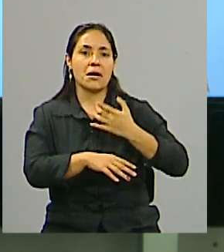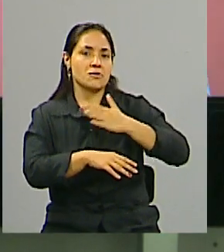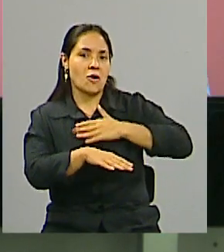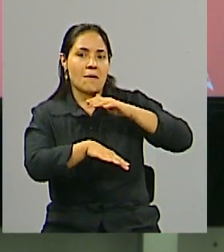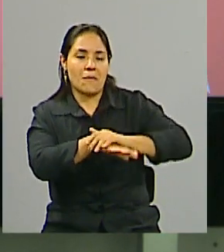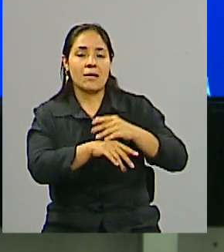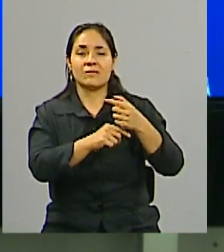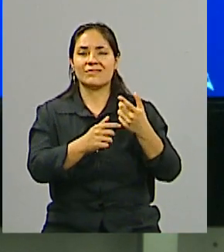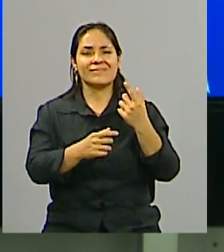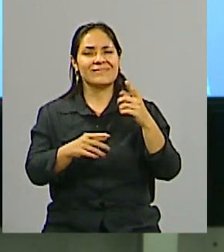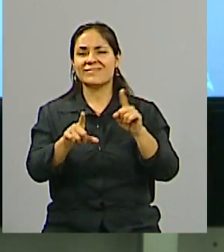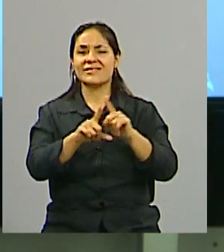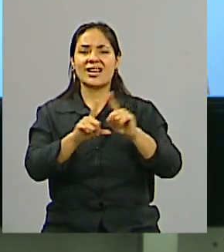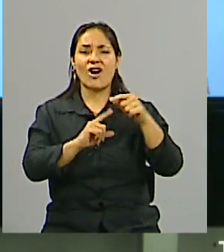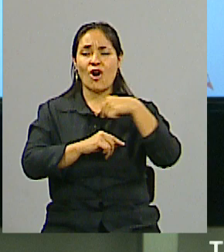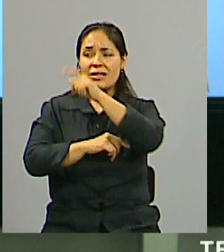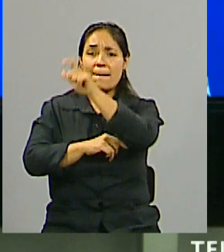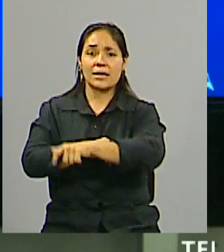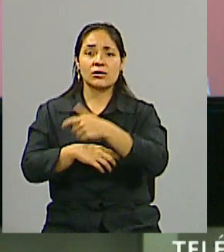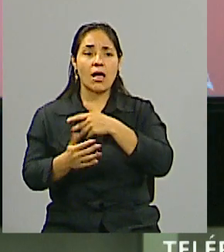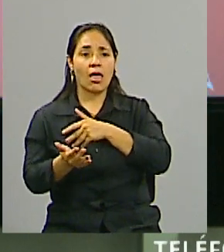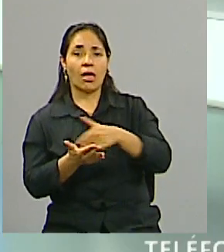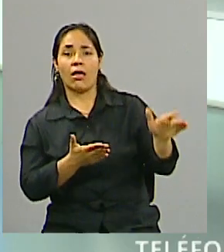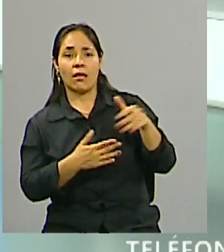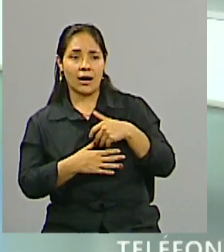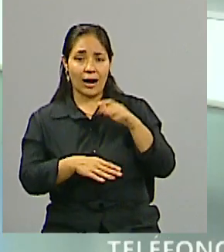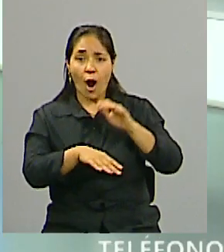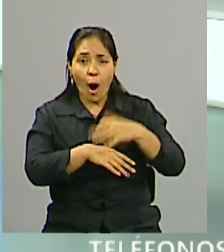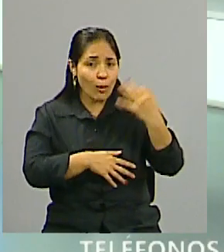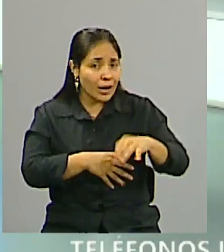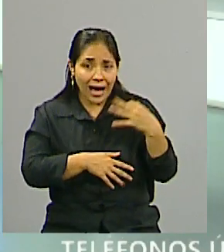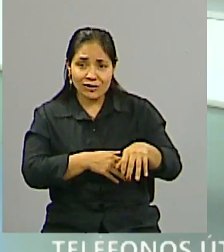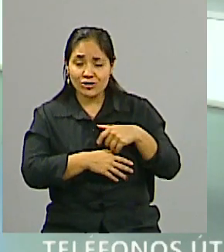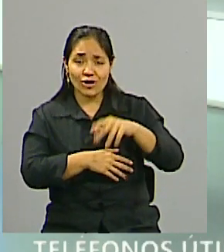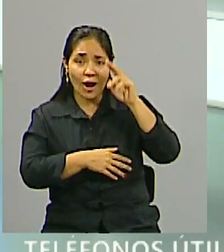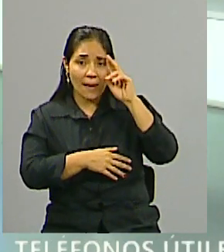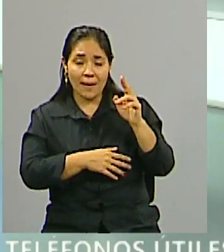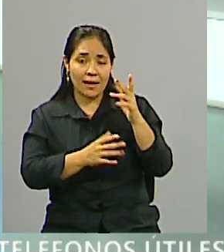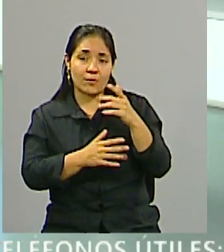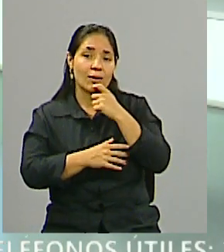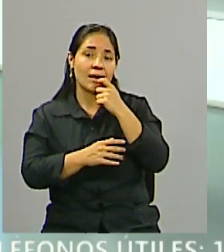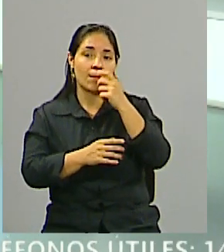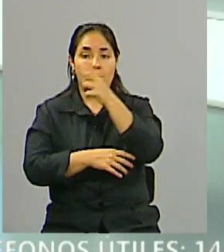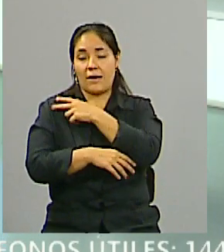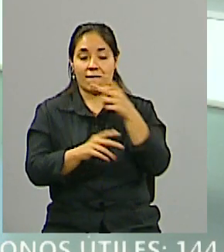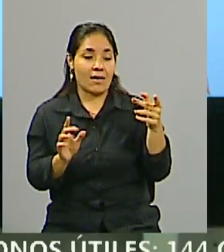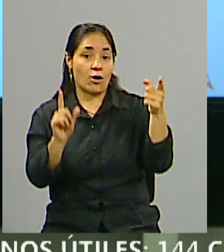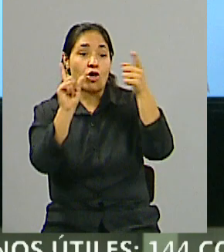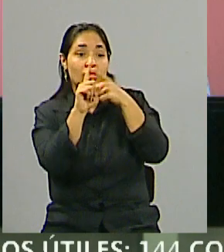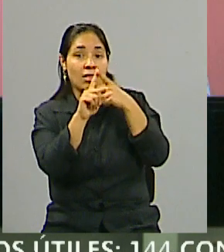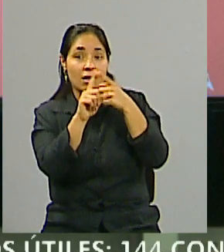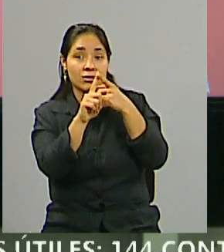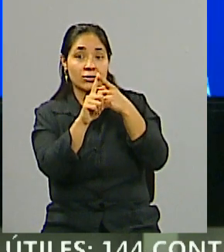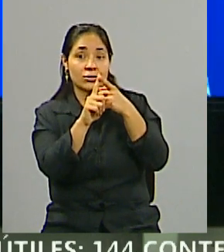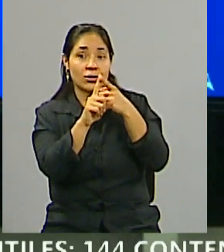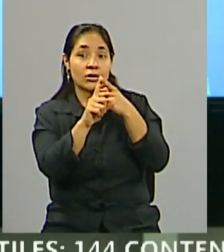asumiendo es un riesgo de un otro que se ha despojado de esa obligación, que es, por ejemplo, la relación de dependencia y, como digo,